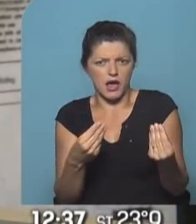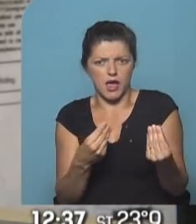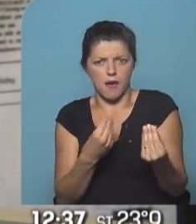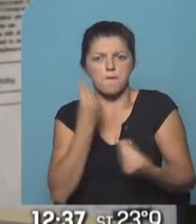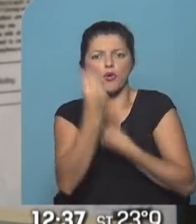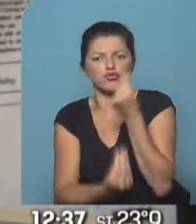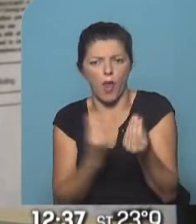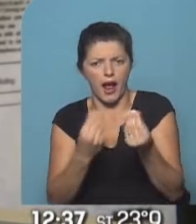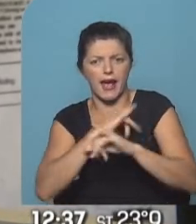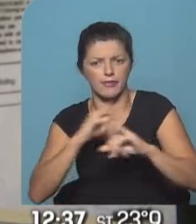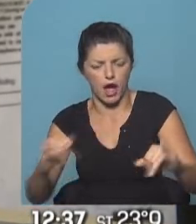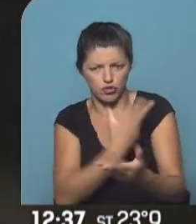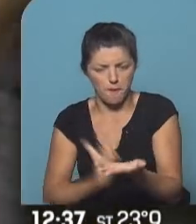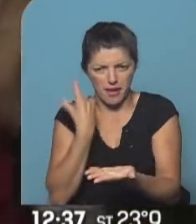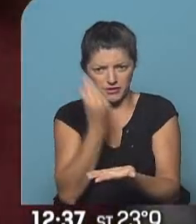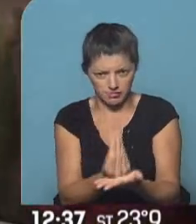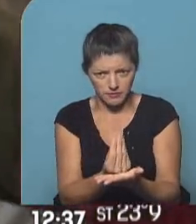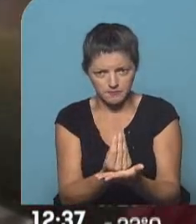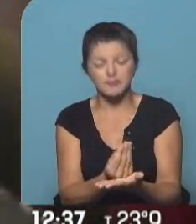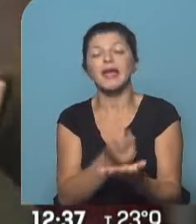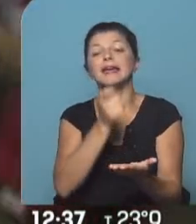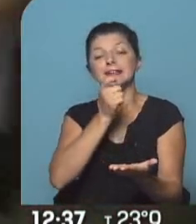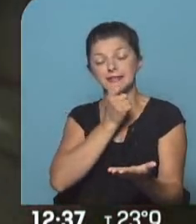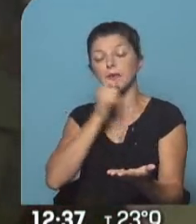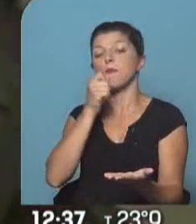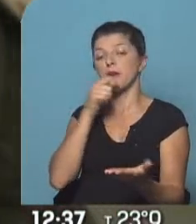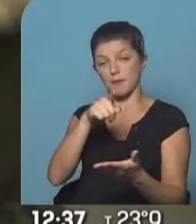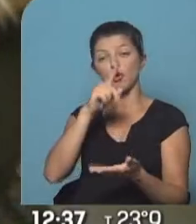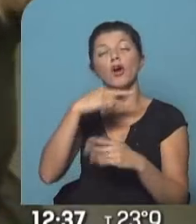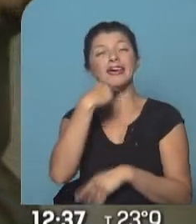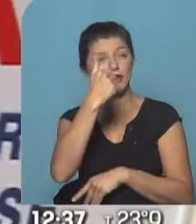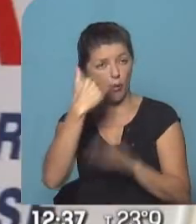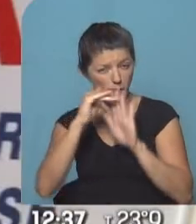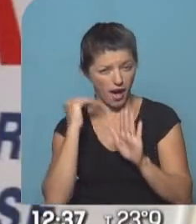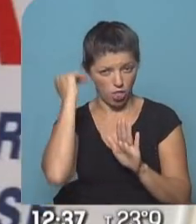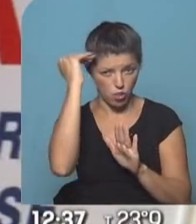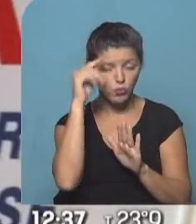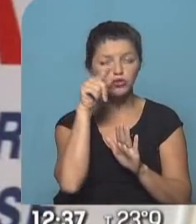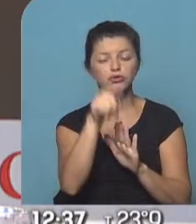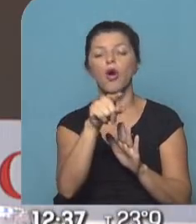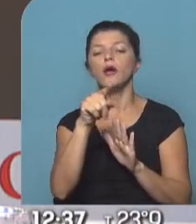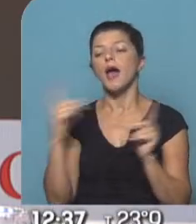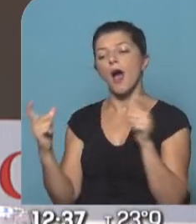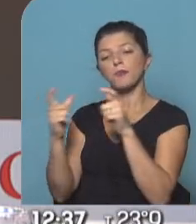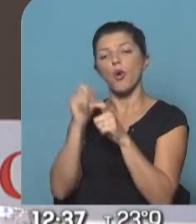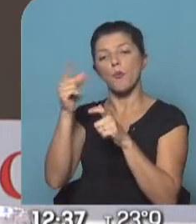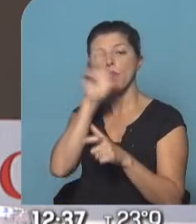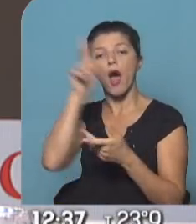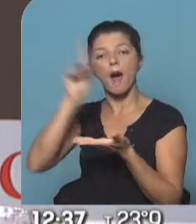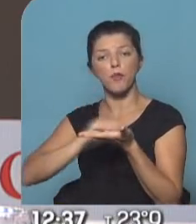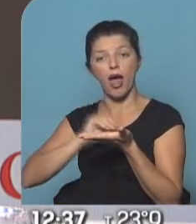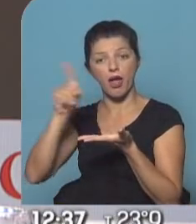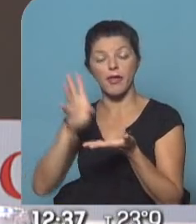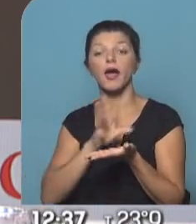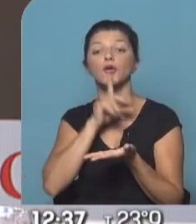hubo reuniones con una abogada rusa, en el caso de su hijo mayor, Donald Jr., hubo reuniones nada menos que en la Torre